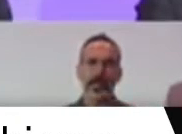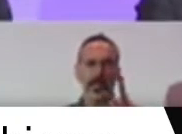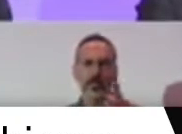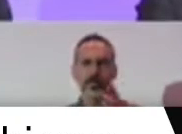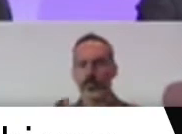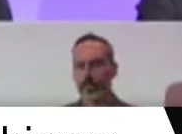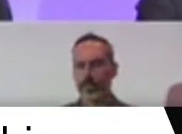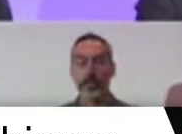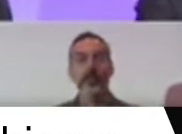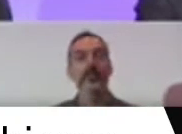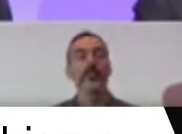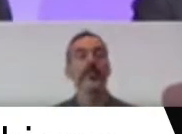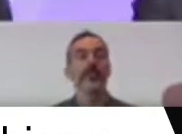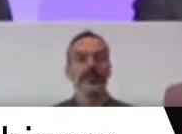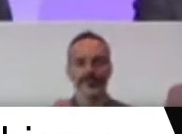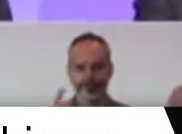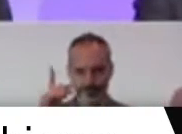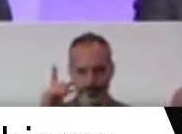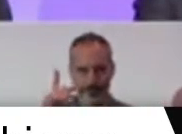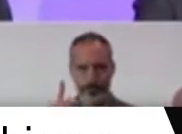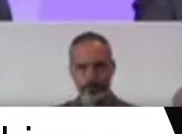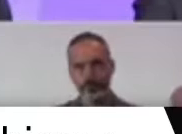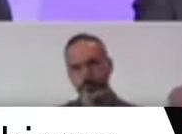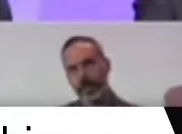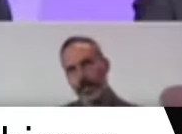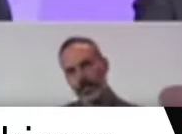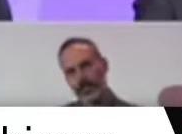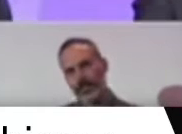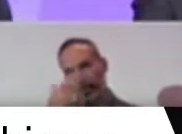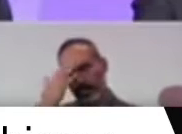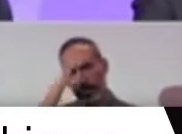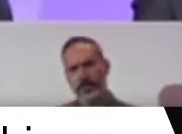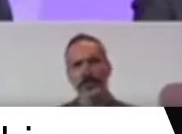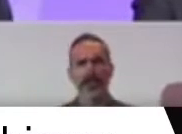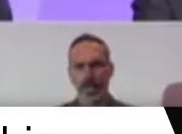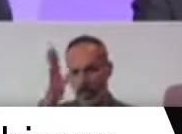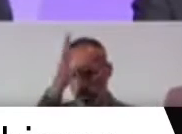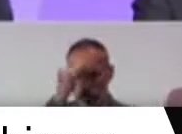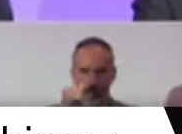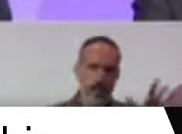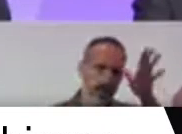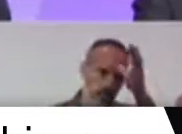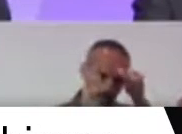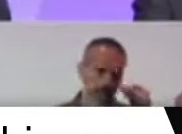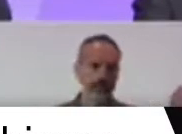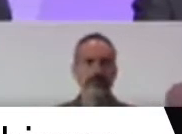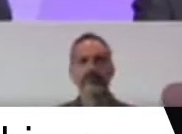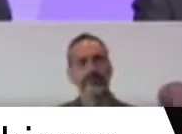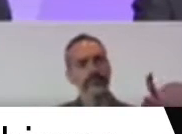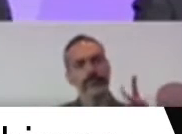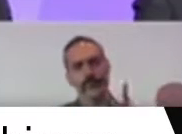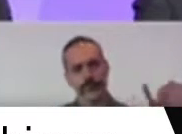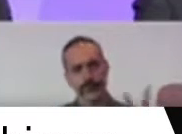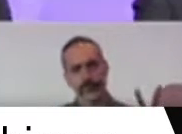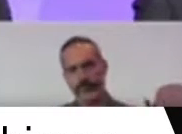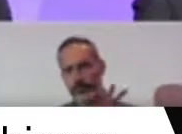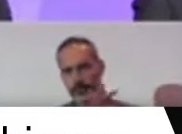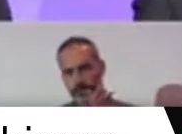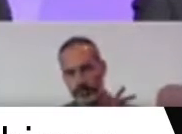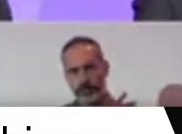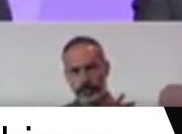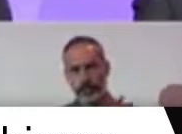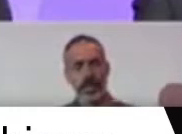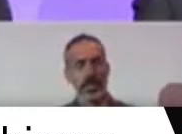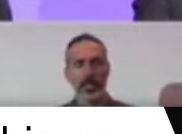compartido amistad de hace tiempo y sabemos ponernos de acuerdo. Esta relación respetuosa e